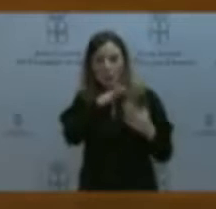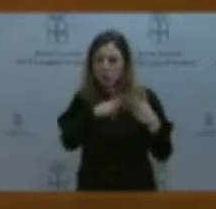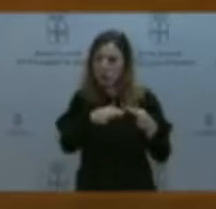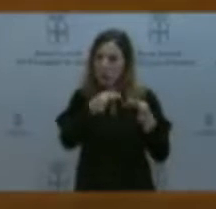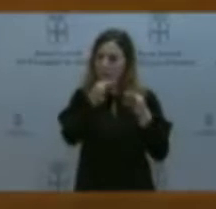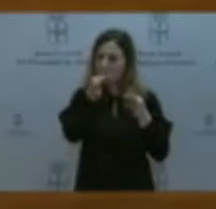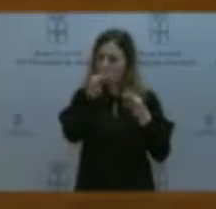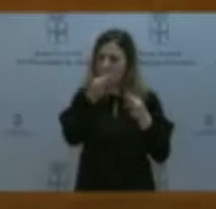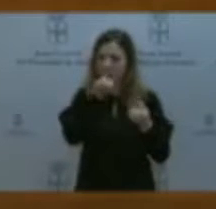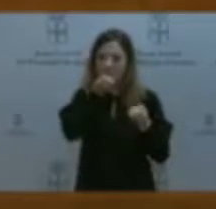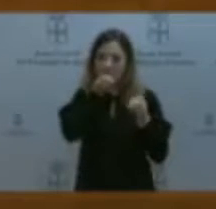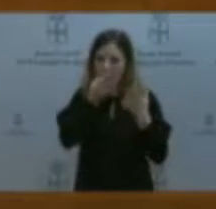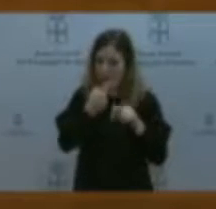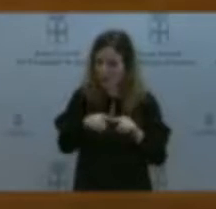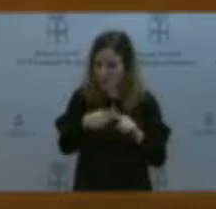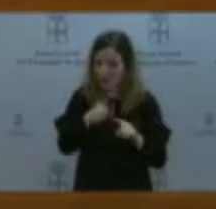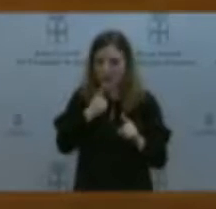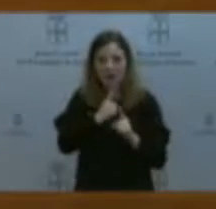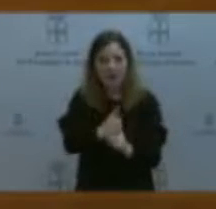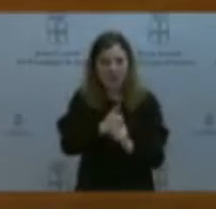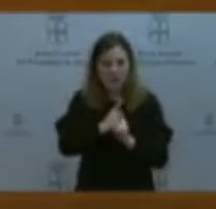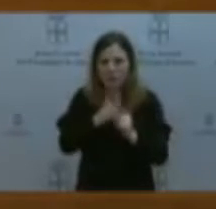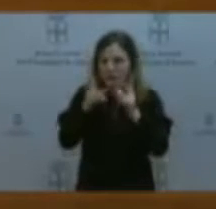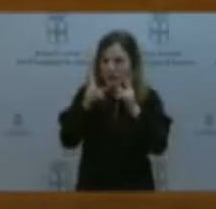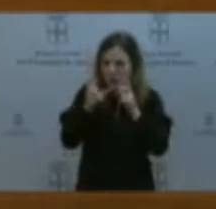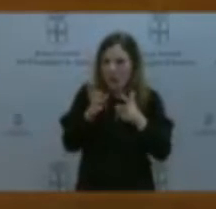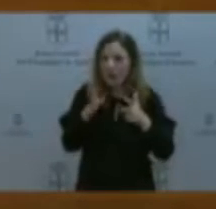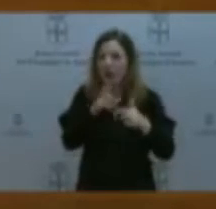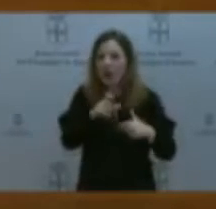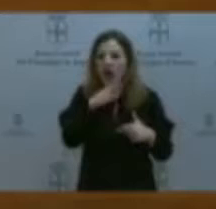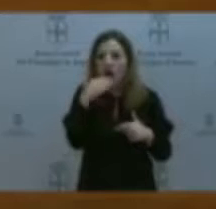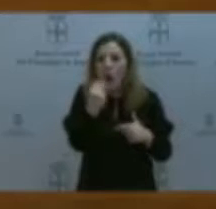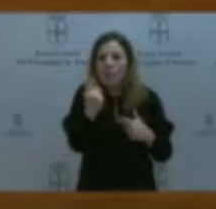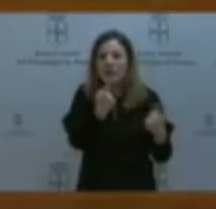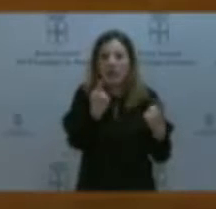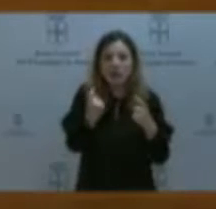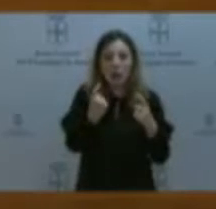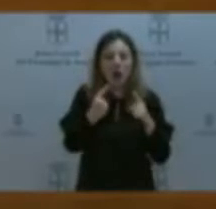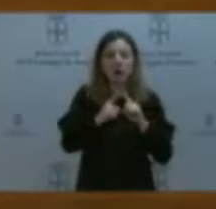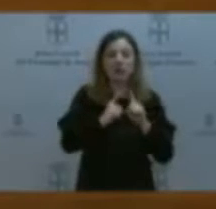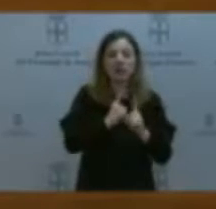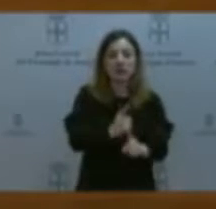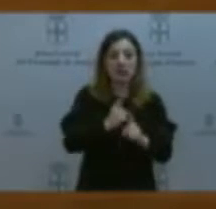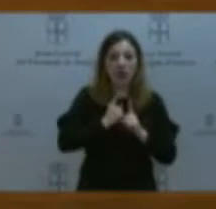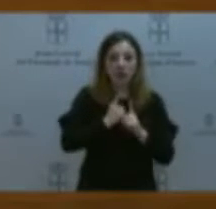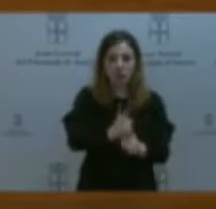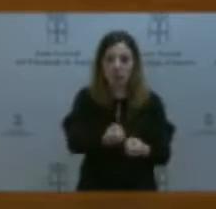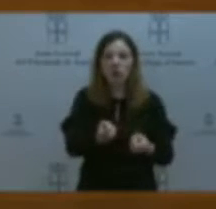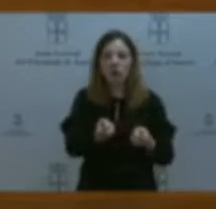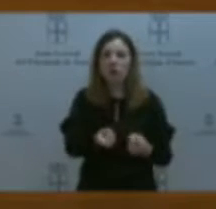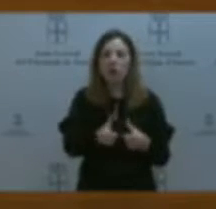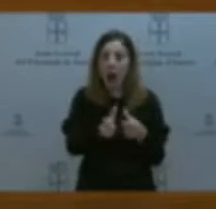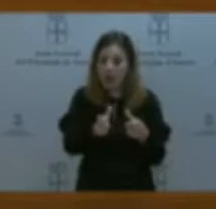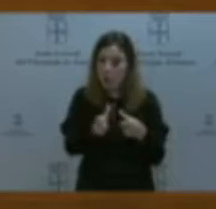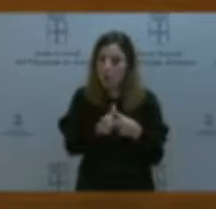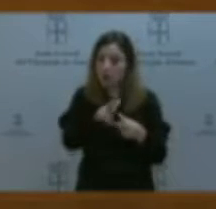mal, que para los jóvenes que necesitan moverse, pues que puede venir bien este abono, pero en su mensaje